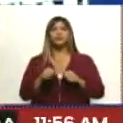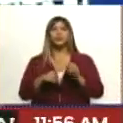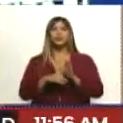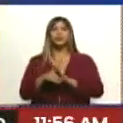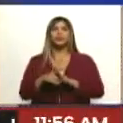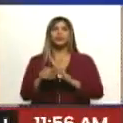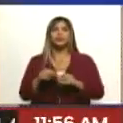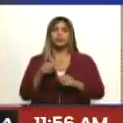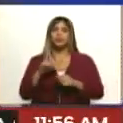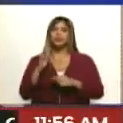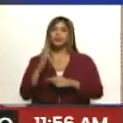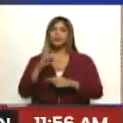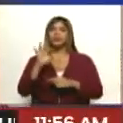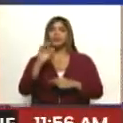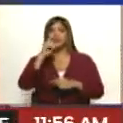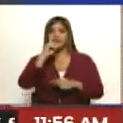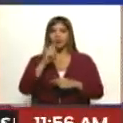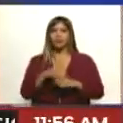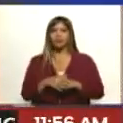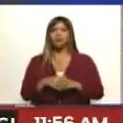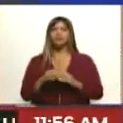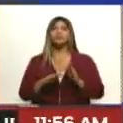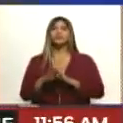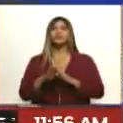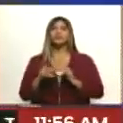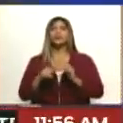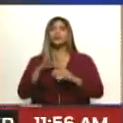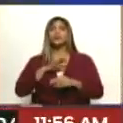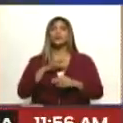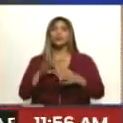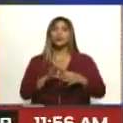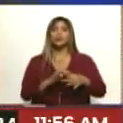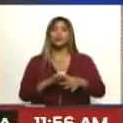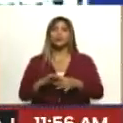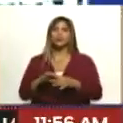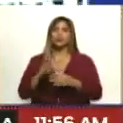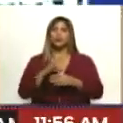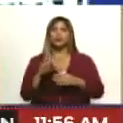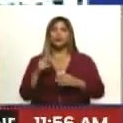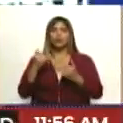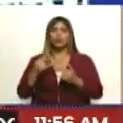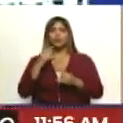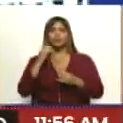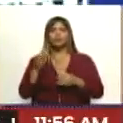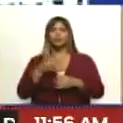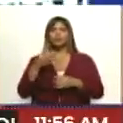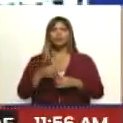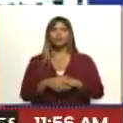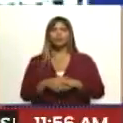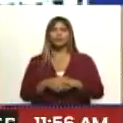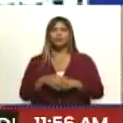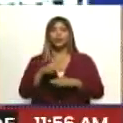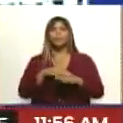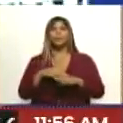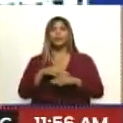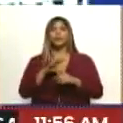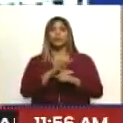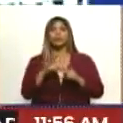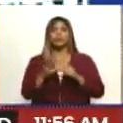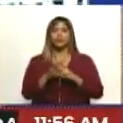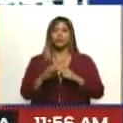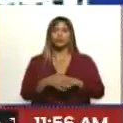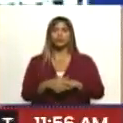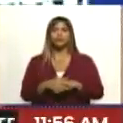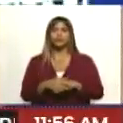el simposio 50 años de CARICOM, logros y desafíos de la Unión Caribeña. De inmediato escuchemos declaraciones del ministro del Poder Popular para